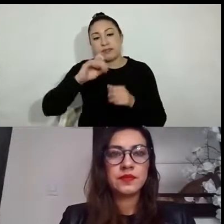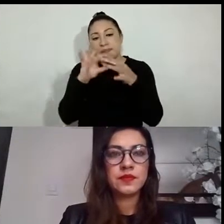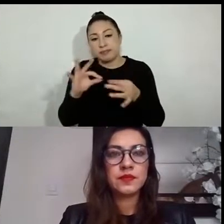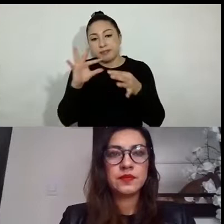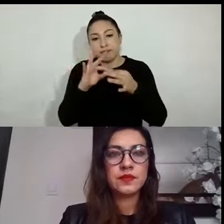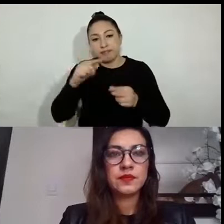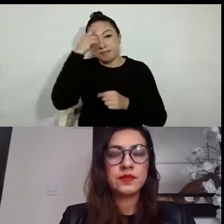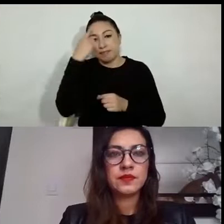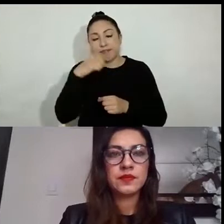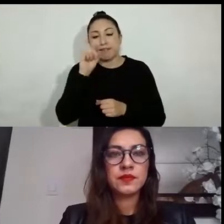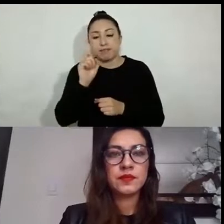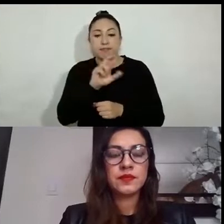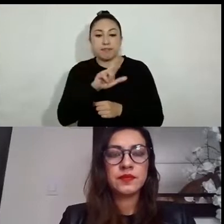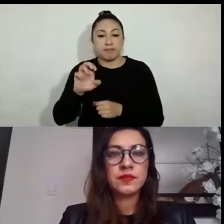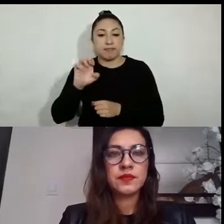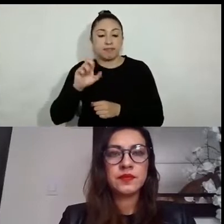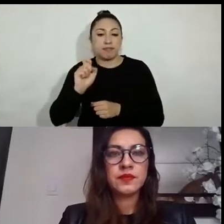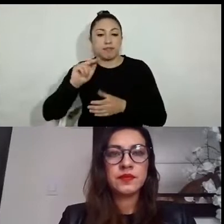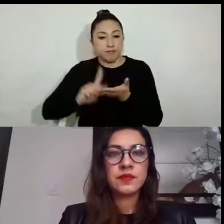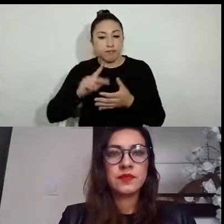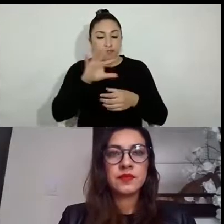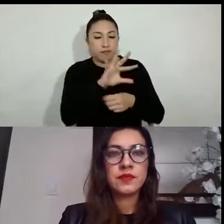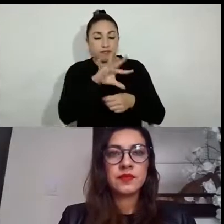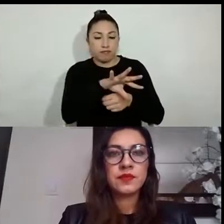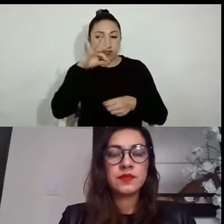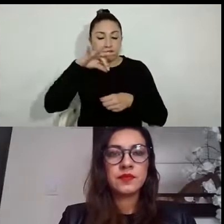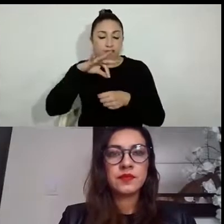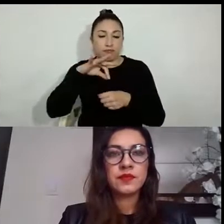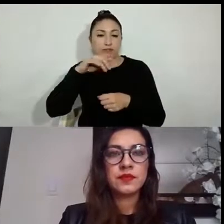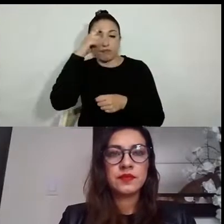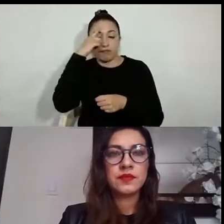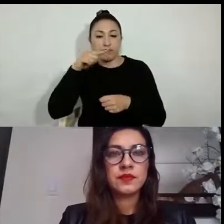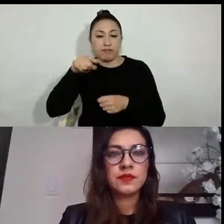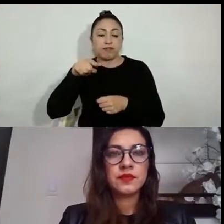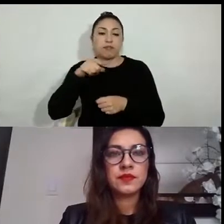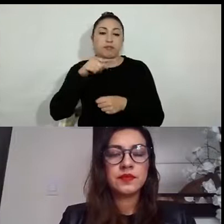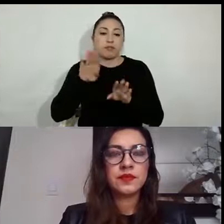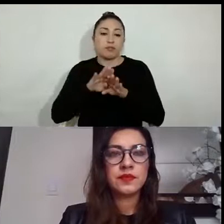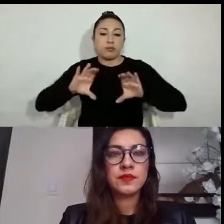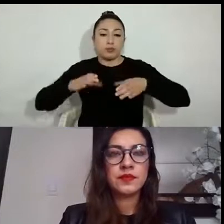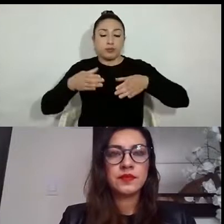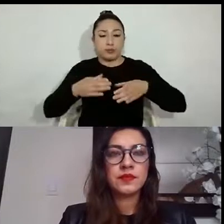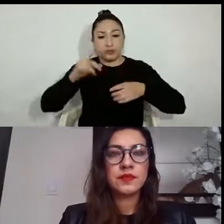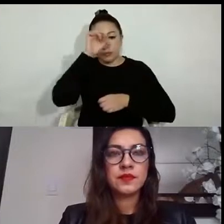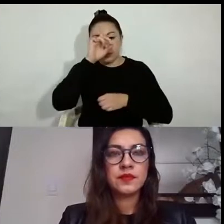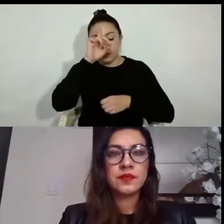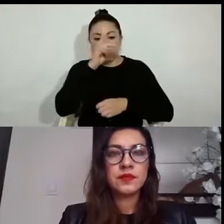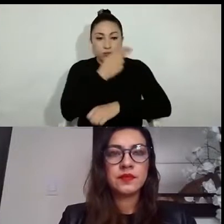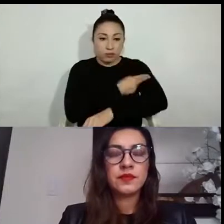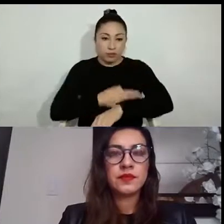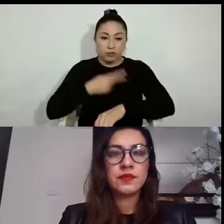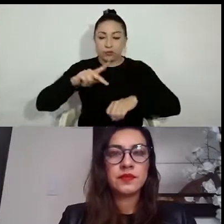busca la reelección como consejero honorario de la Comisión de Derechos Humanos de la Ciudad de México.